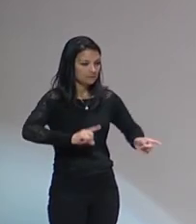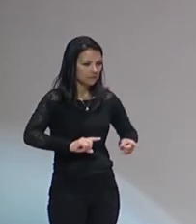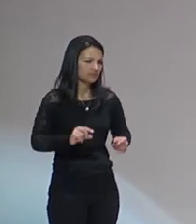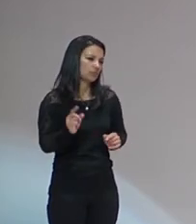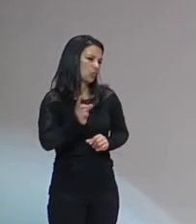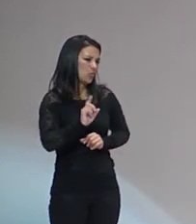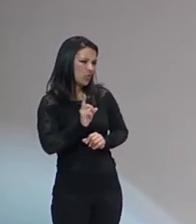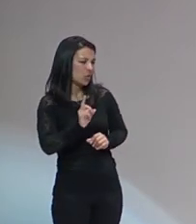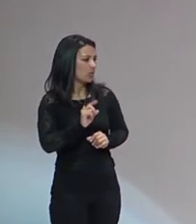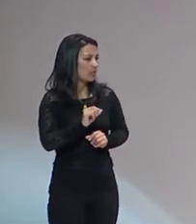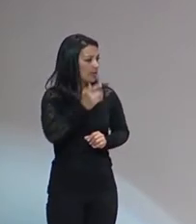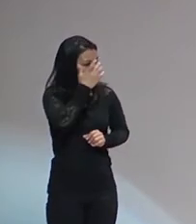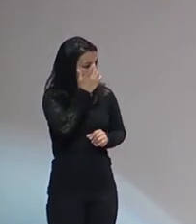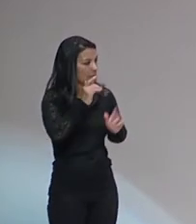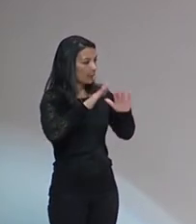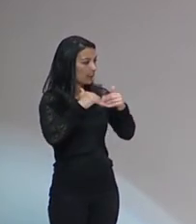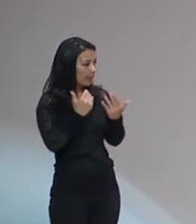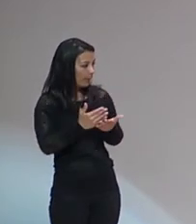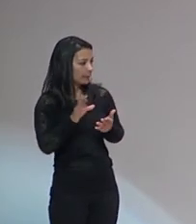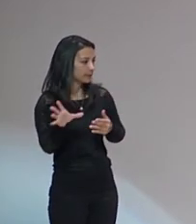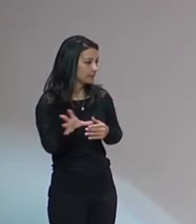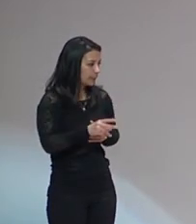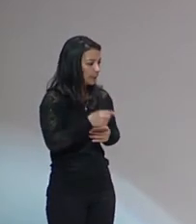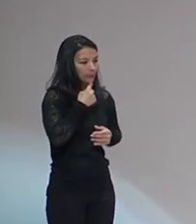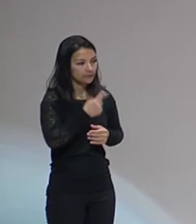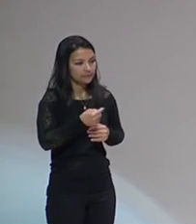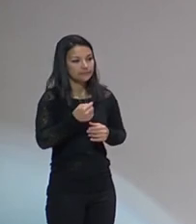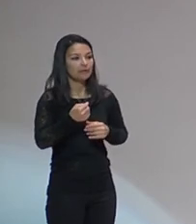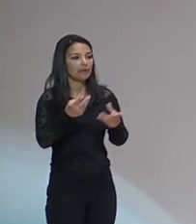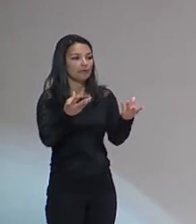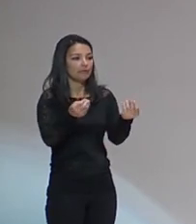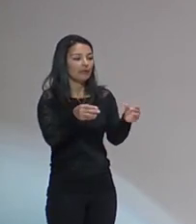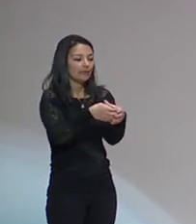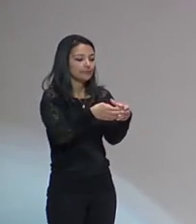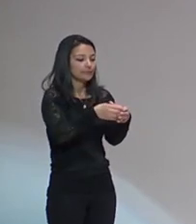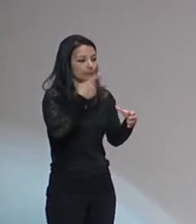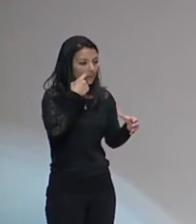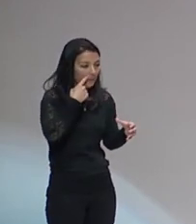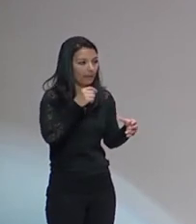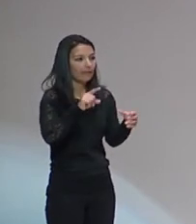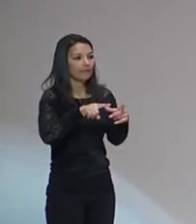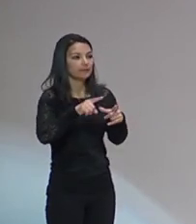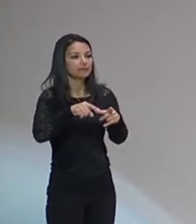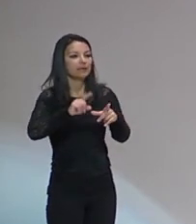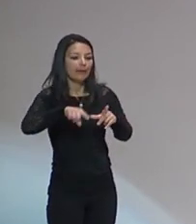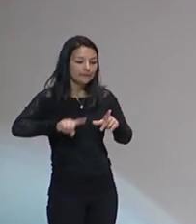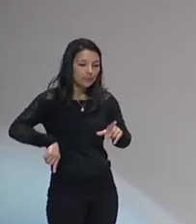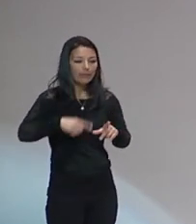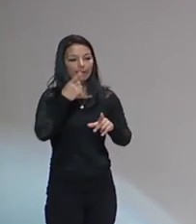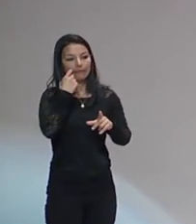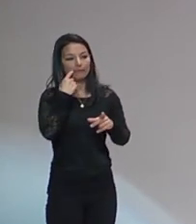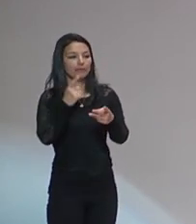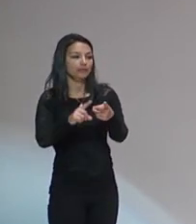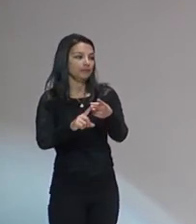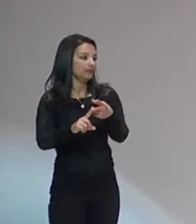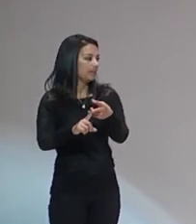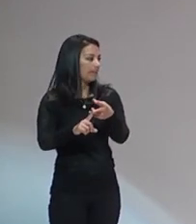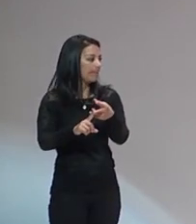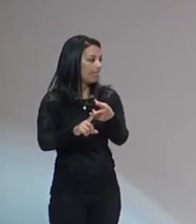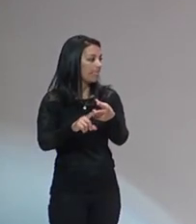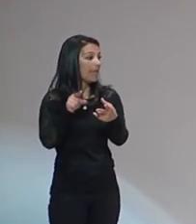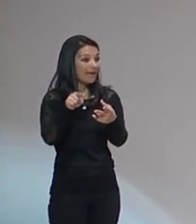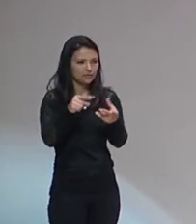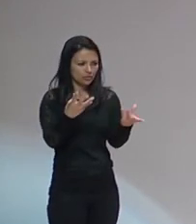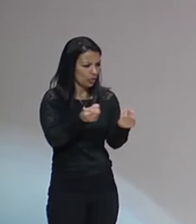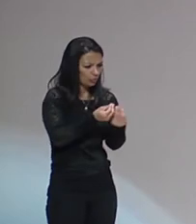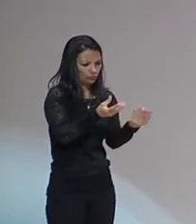de que toda escuela tiene su asociación de padres, tiene su escuela de padres, tiene, en fin, todas estas